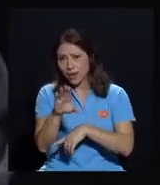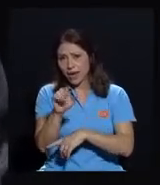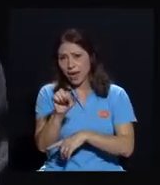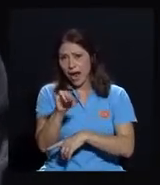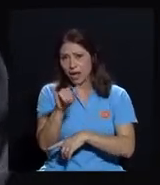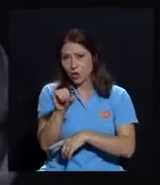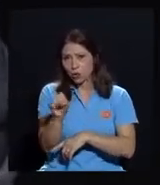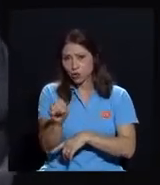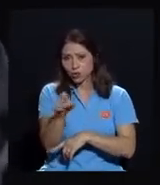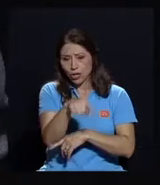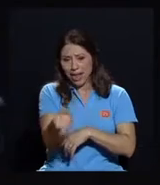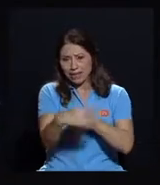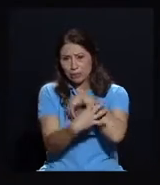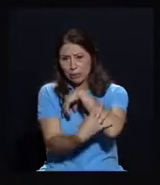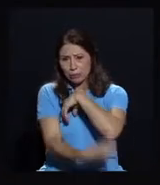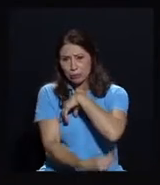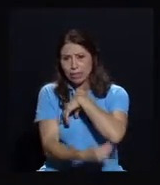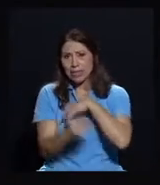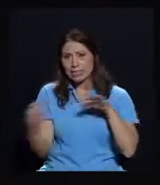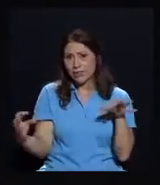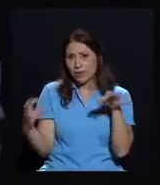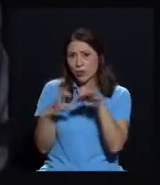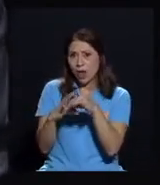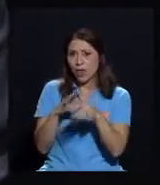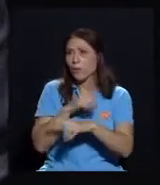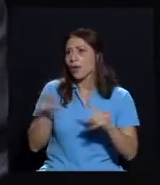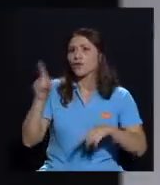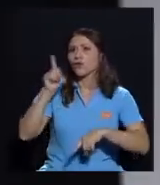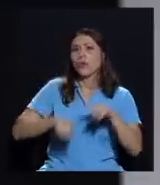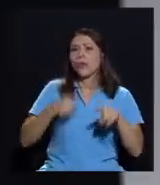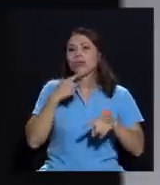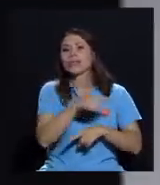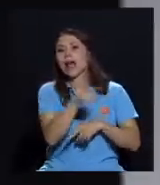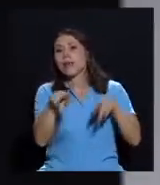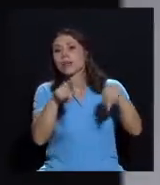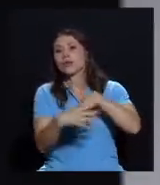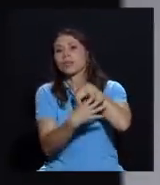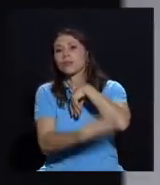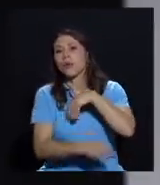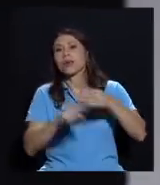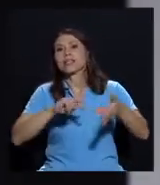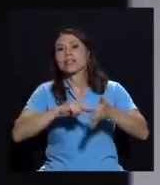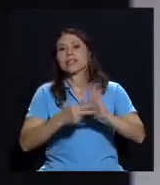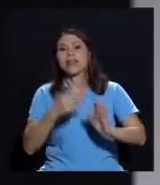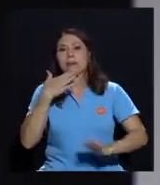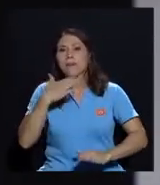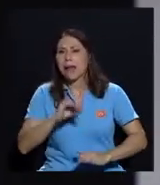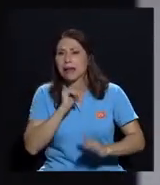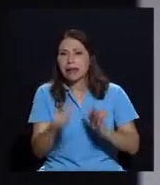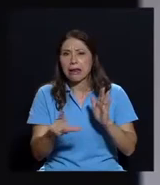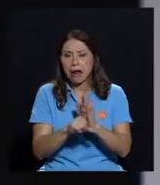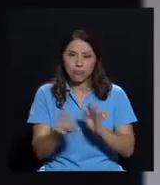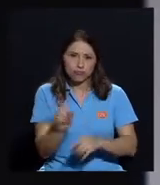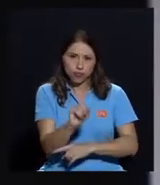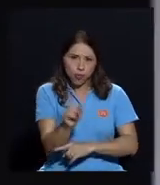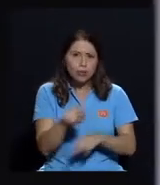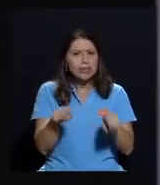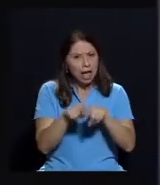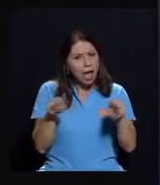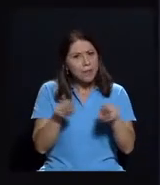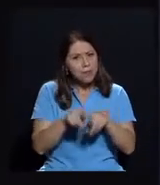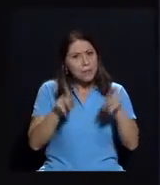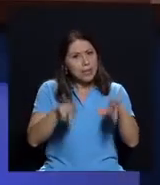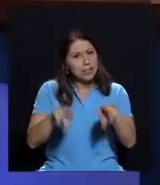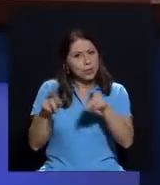y con estos temas que usted plantea pero yo no quiero criminalizar a los pobres porque el tema del tráfico de drogas hay muchos sectores también metidos de